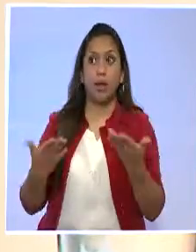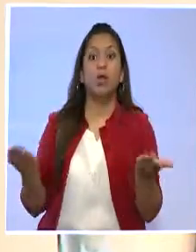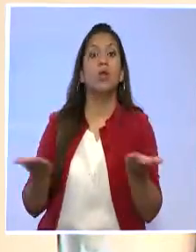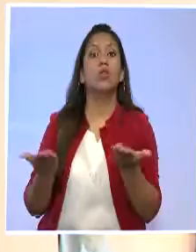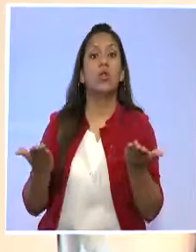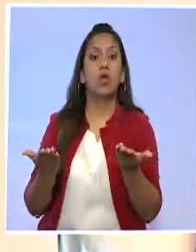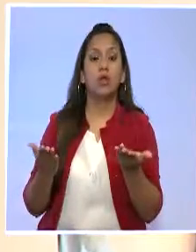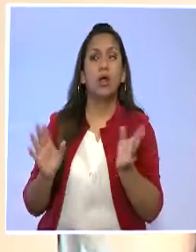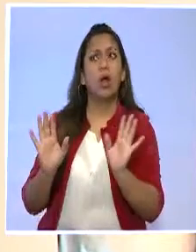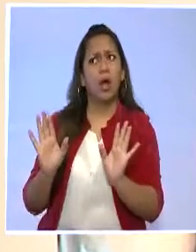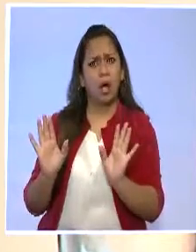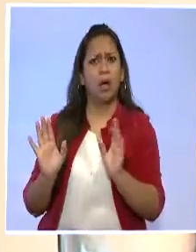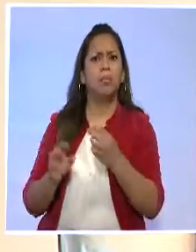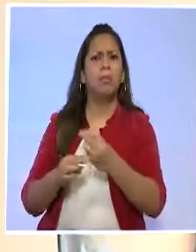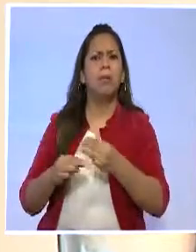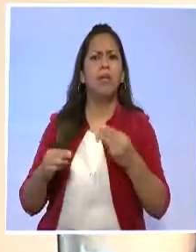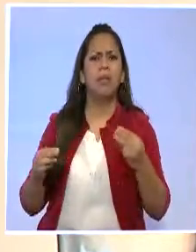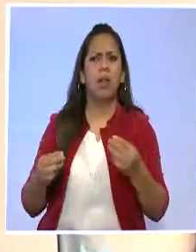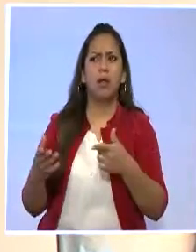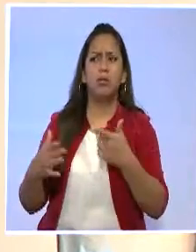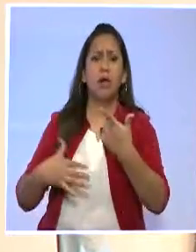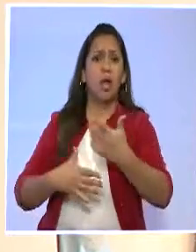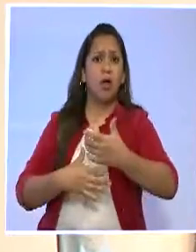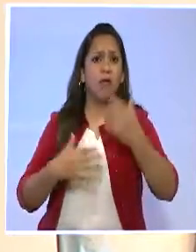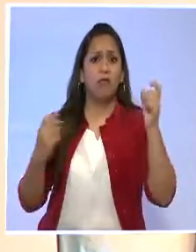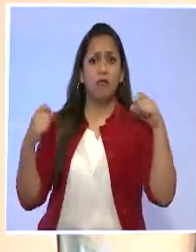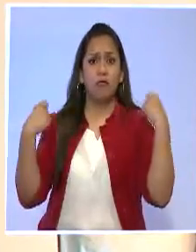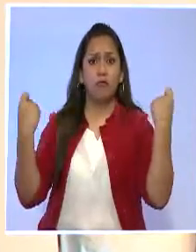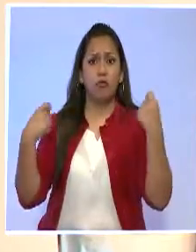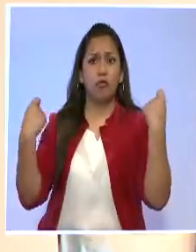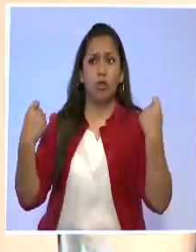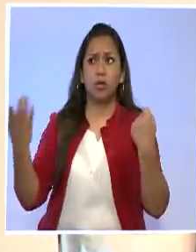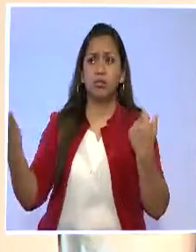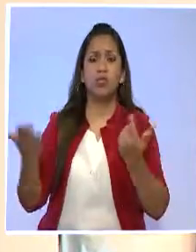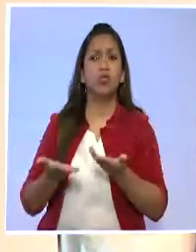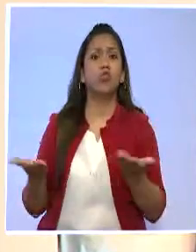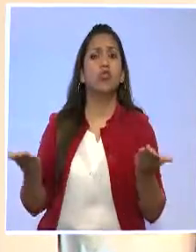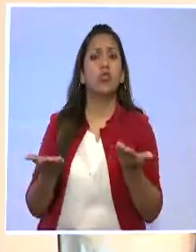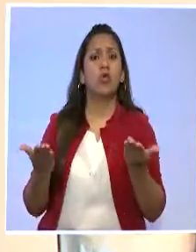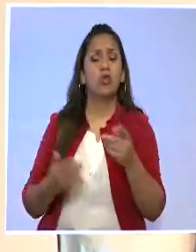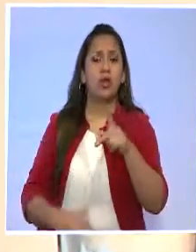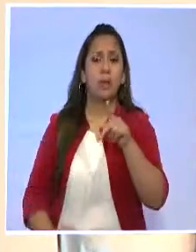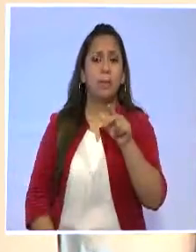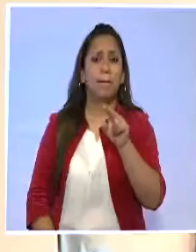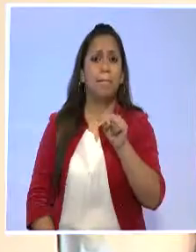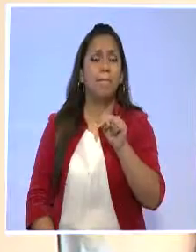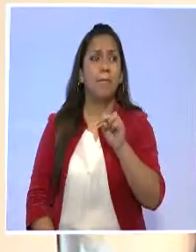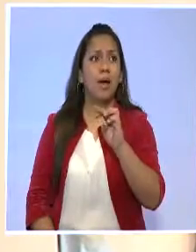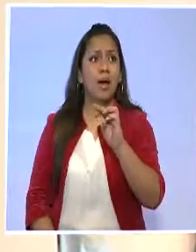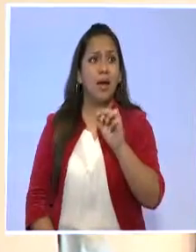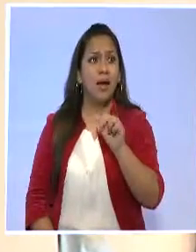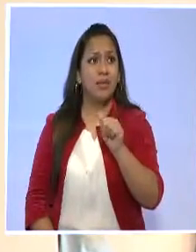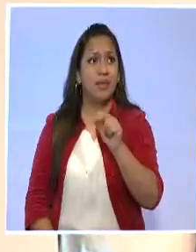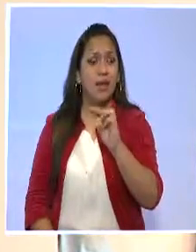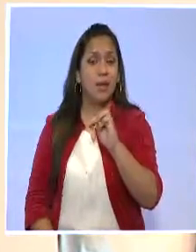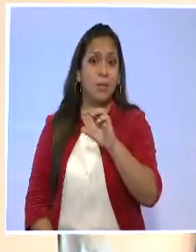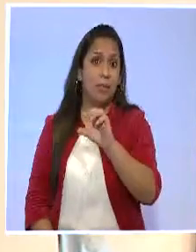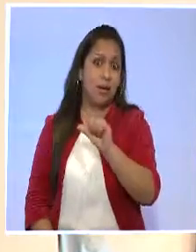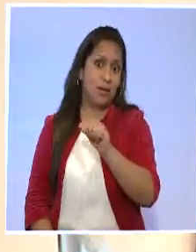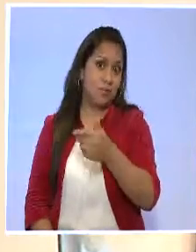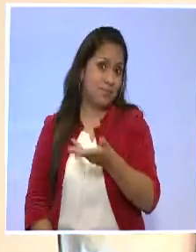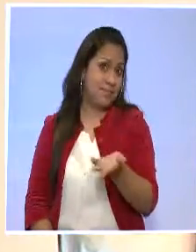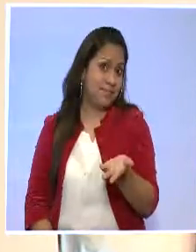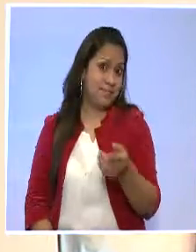inscritos y administrados por una fundación en panamá domiciliada en panamá por lo tanto los bienes que tienen en ecuador pues